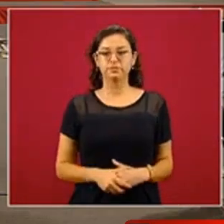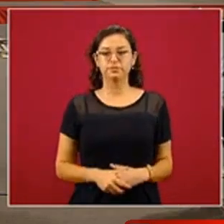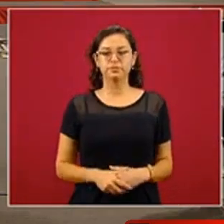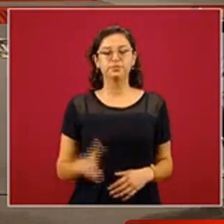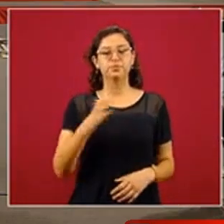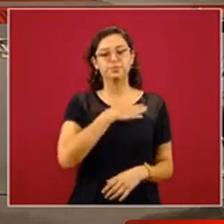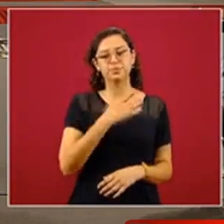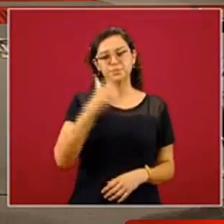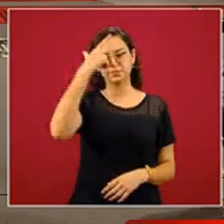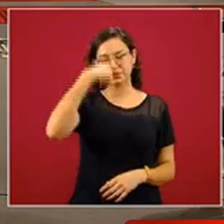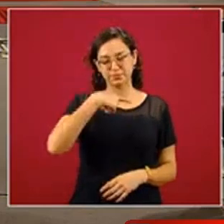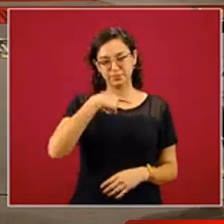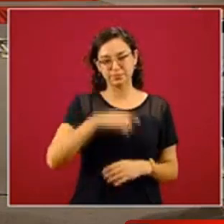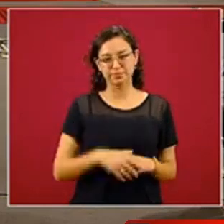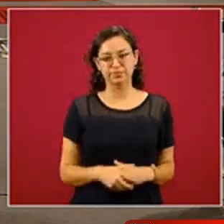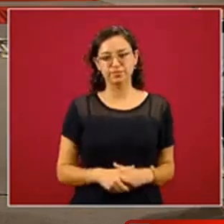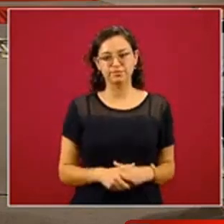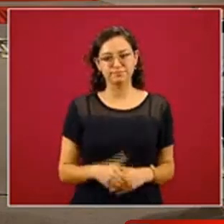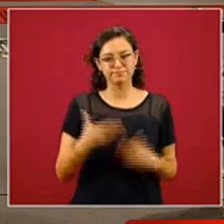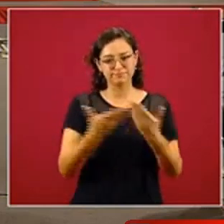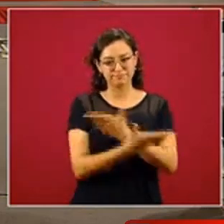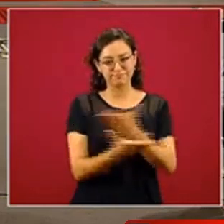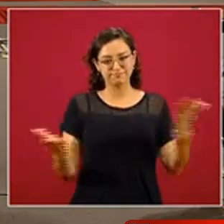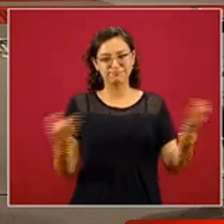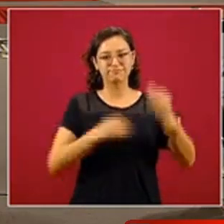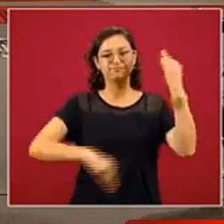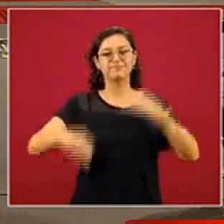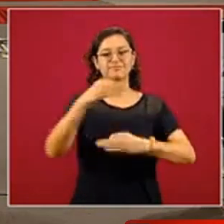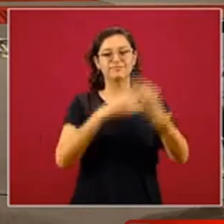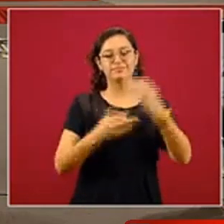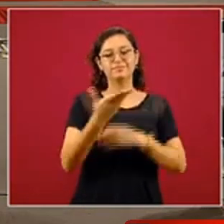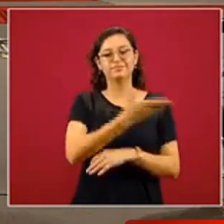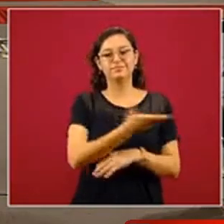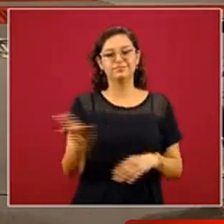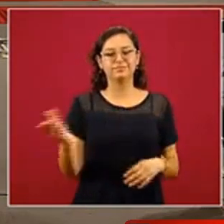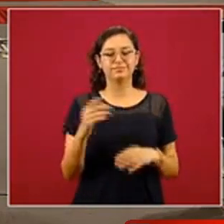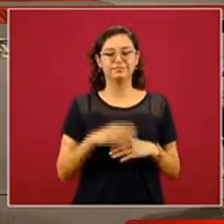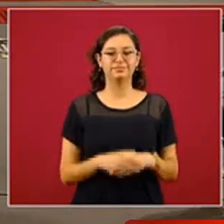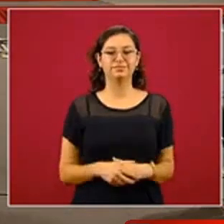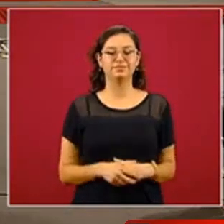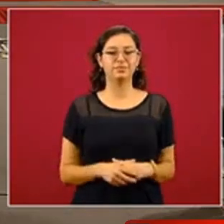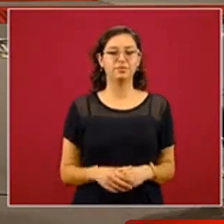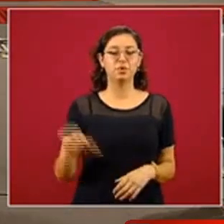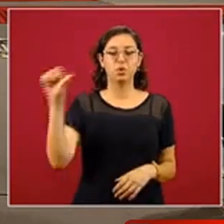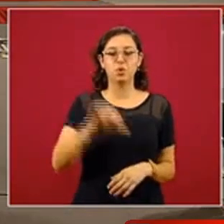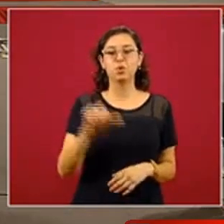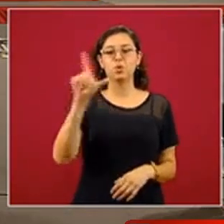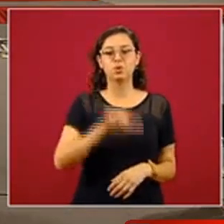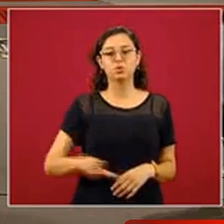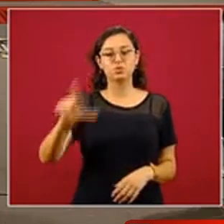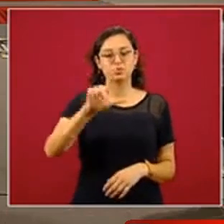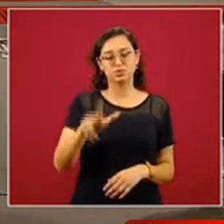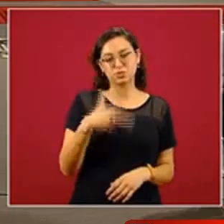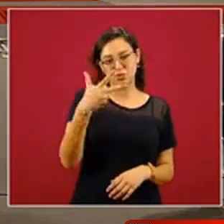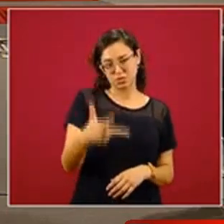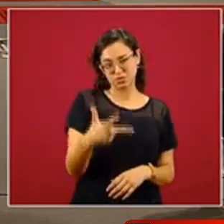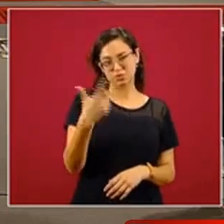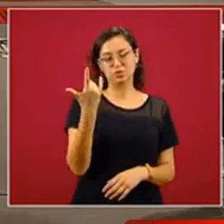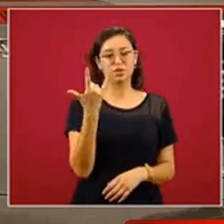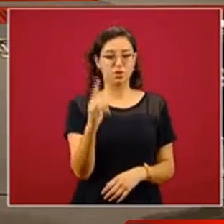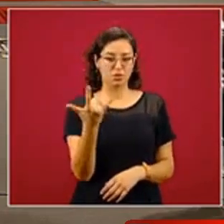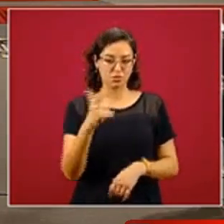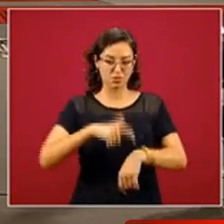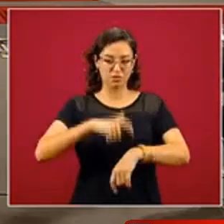Muy buenas noches, tengan todas y todos ustedes. Hoy es lunes 8 de junio, son las